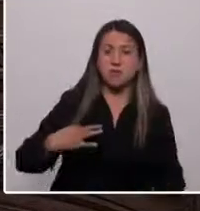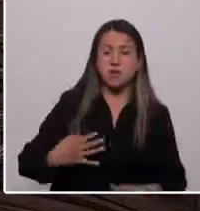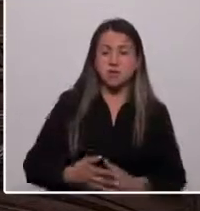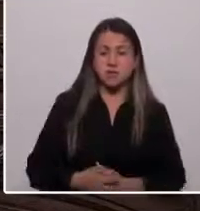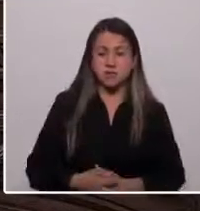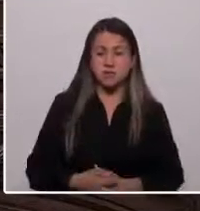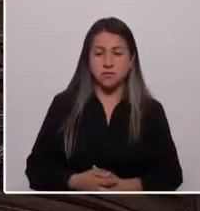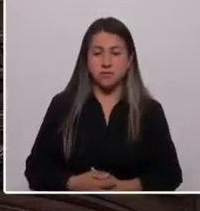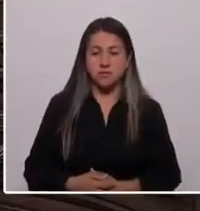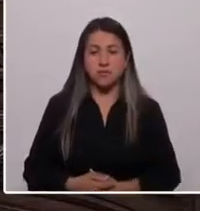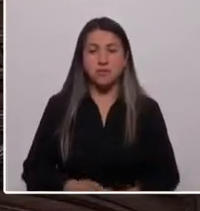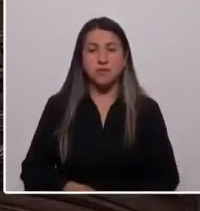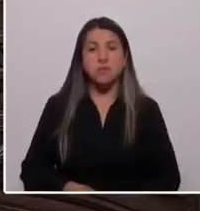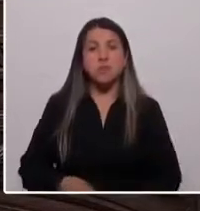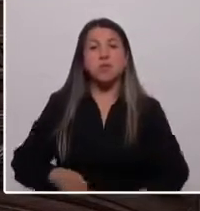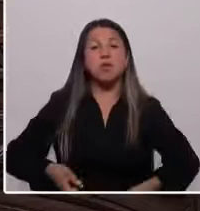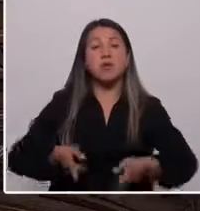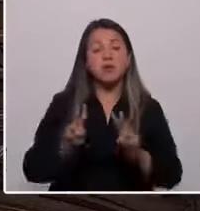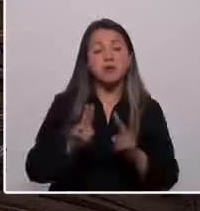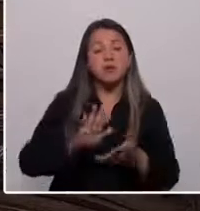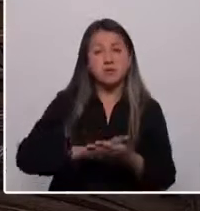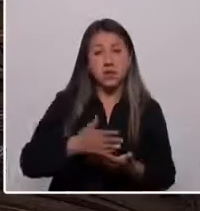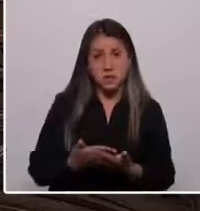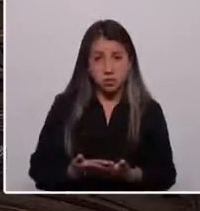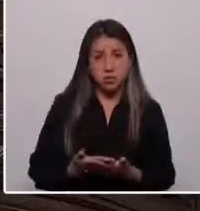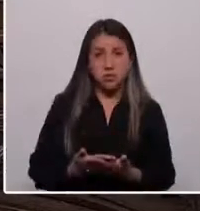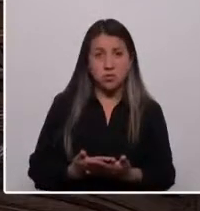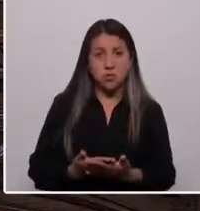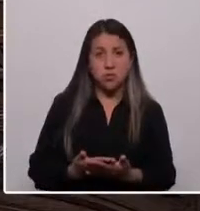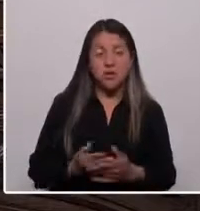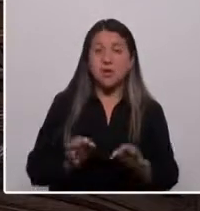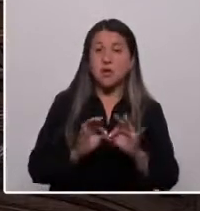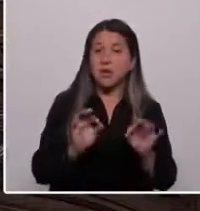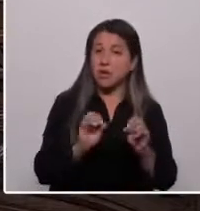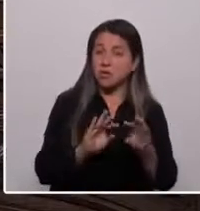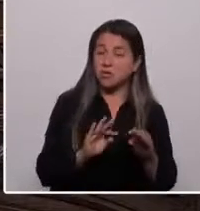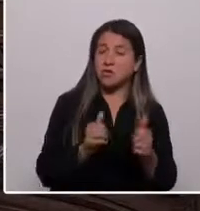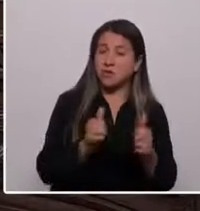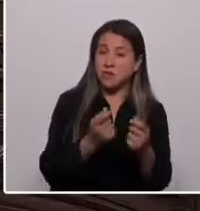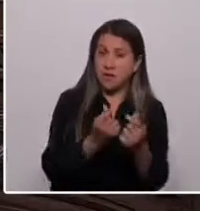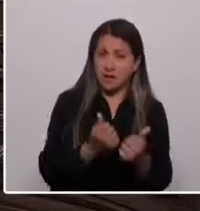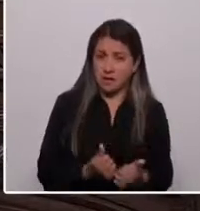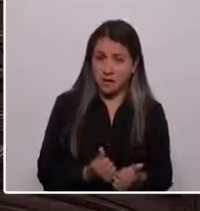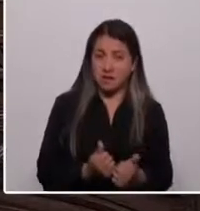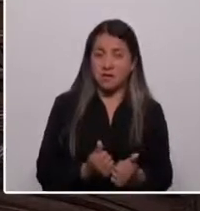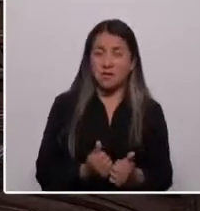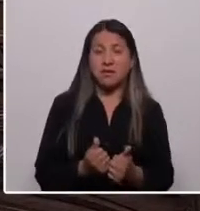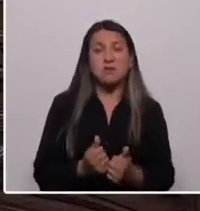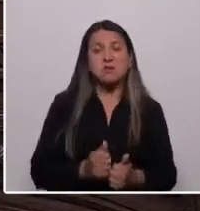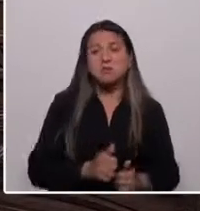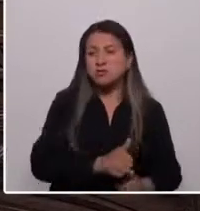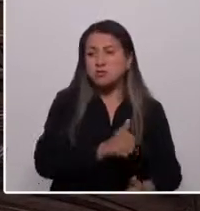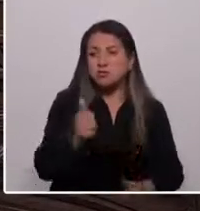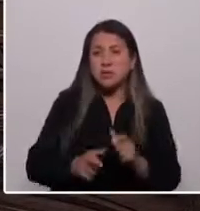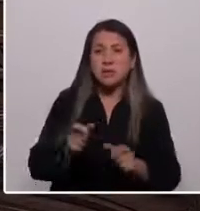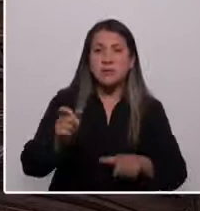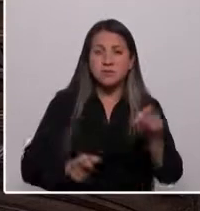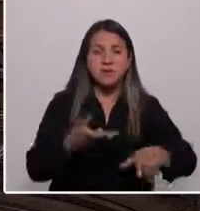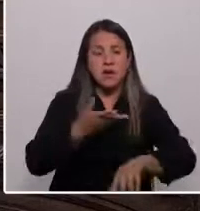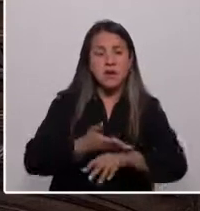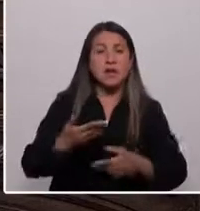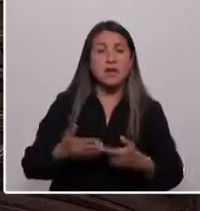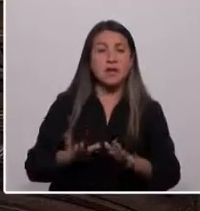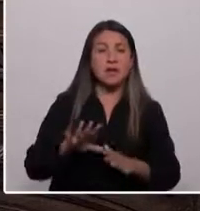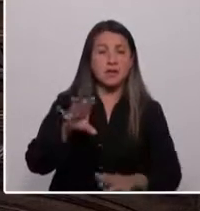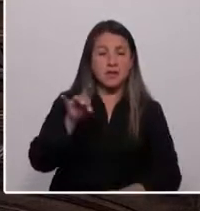por el derecho a la salud ya una educación de calidad donde cada persona tenga la libertad de elegir